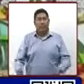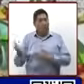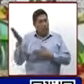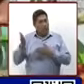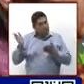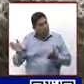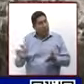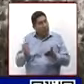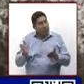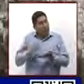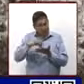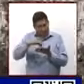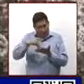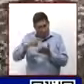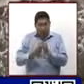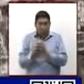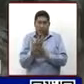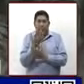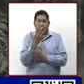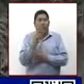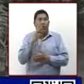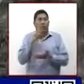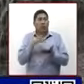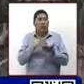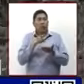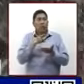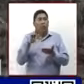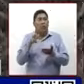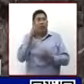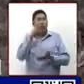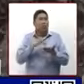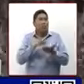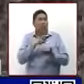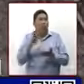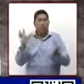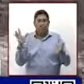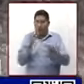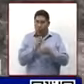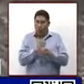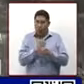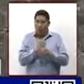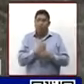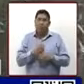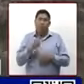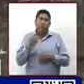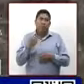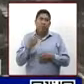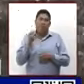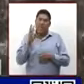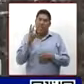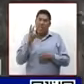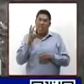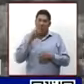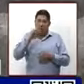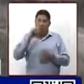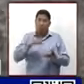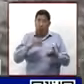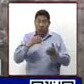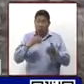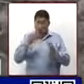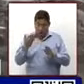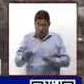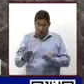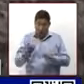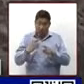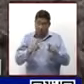campaña agrícola 2023-2024 tenemos un saldo de 15 vidas cobradas, 6 por descargas eléctricas y